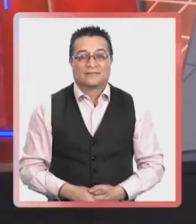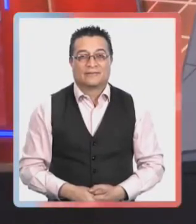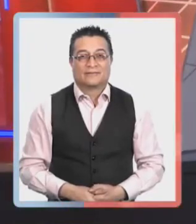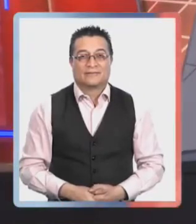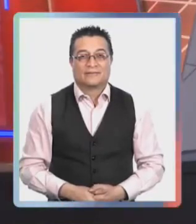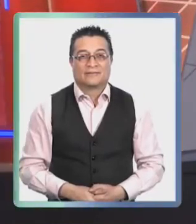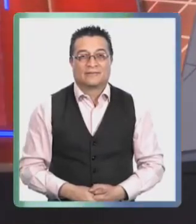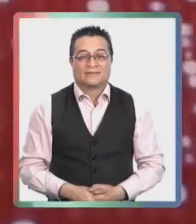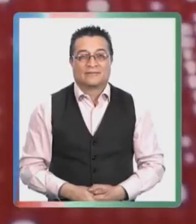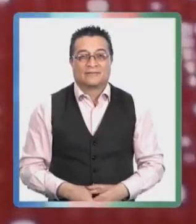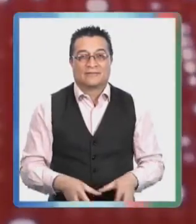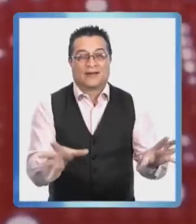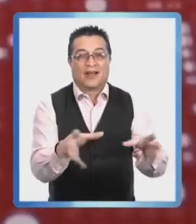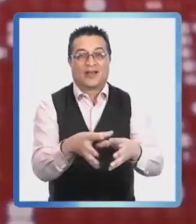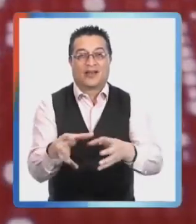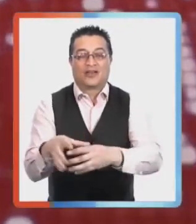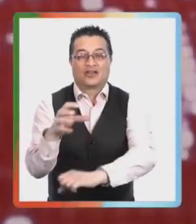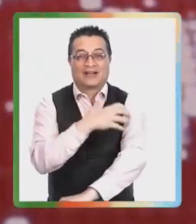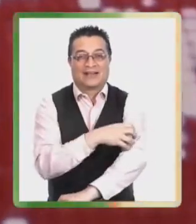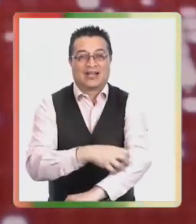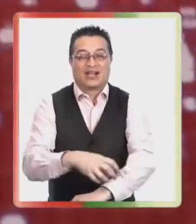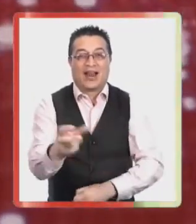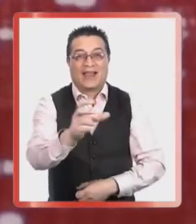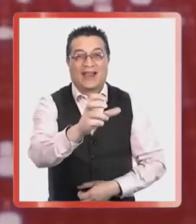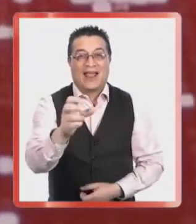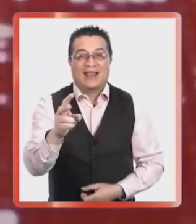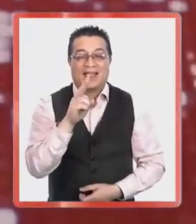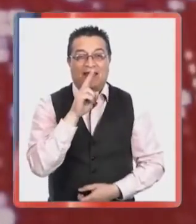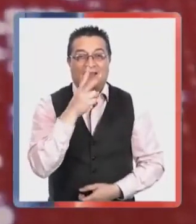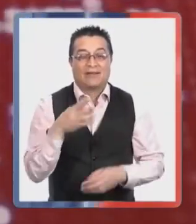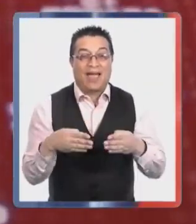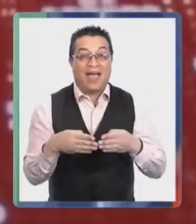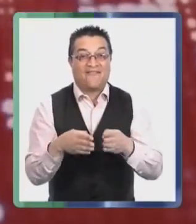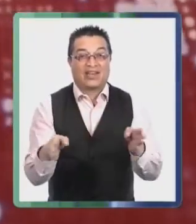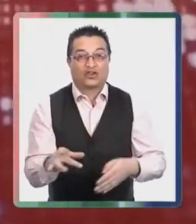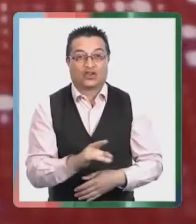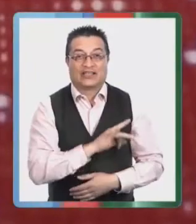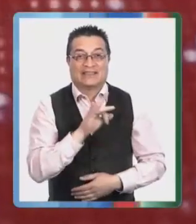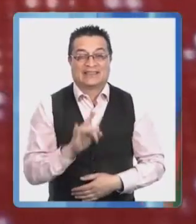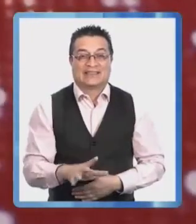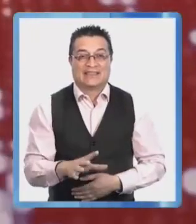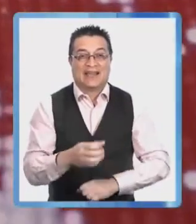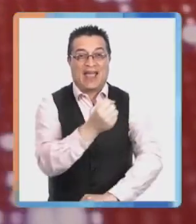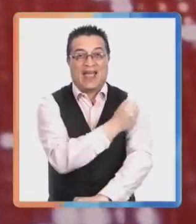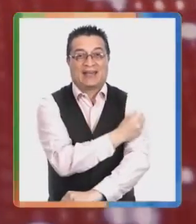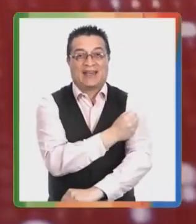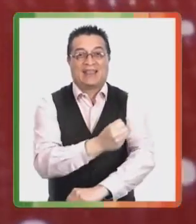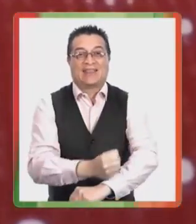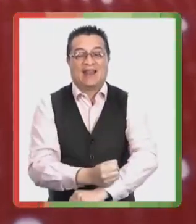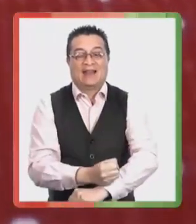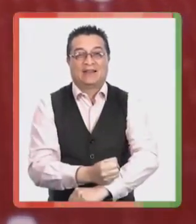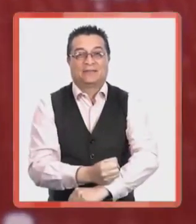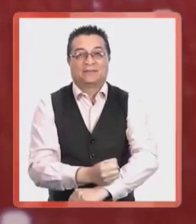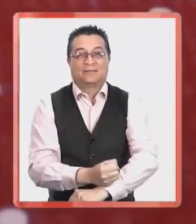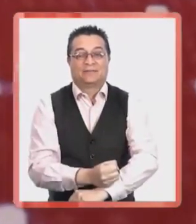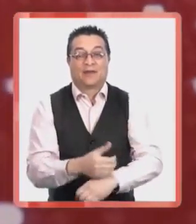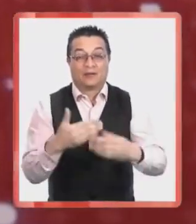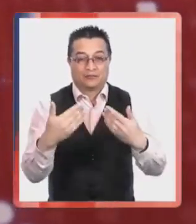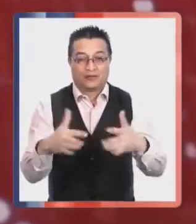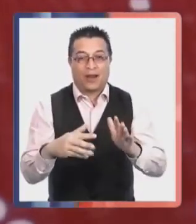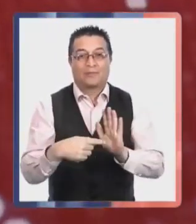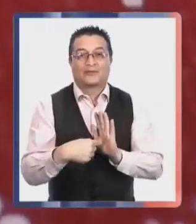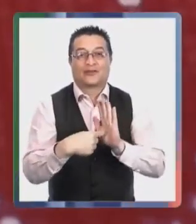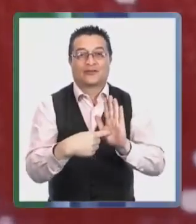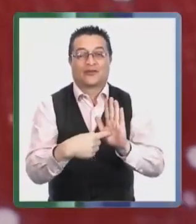i asociación regional de canales de televisión de señal abierta de chile arca tel